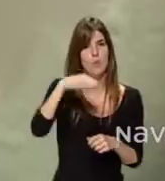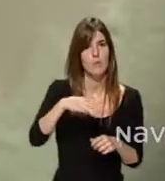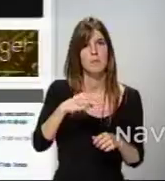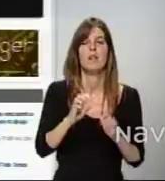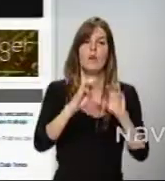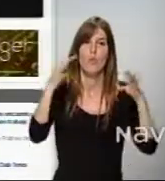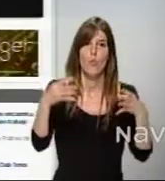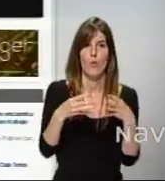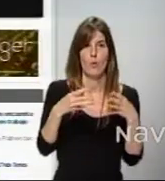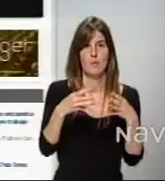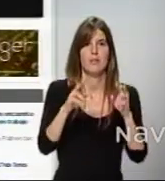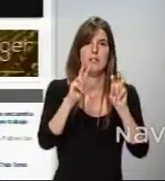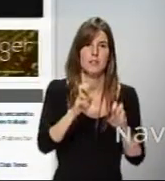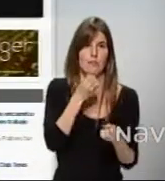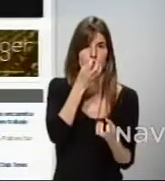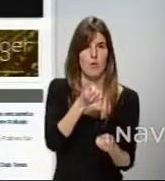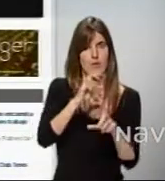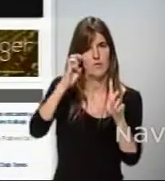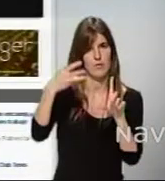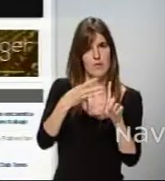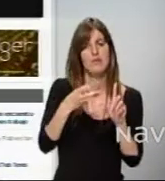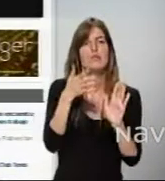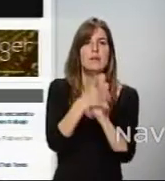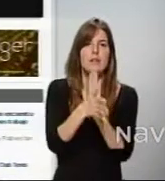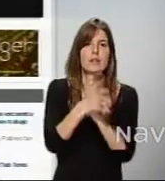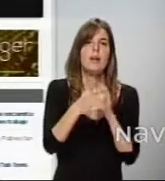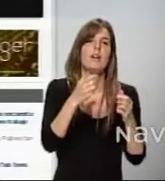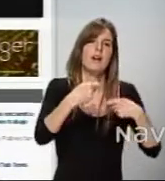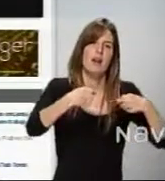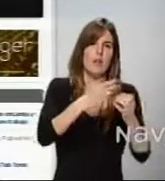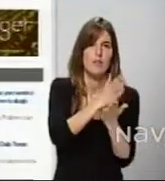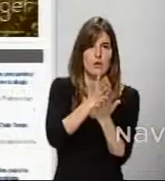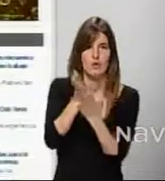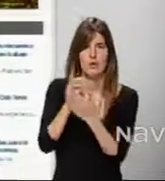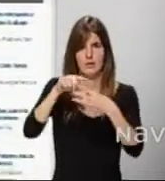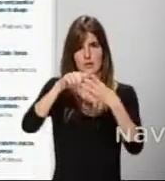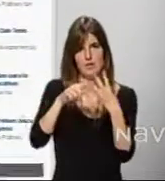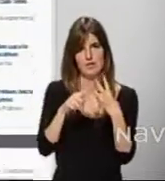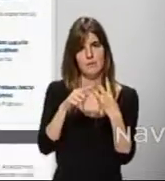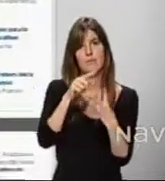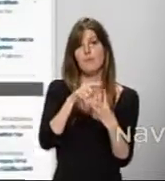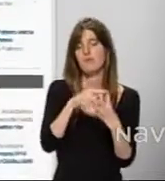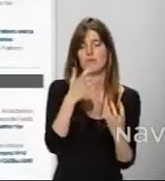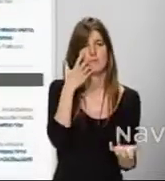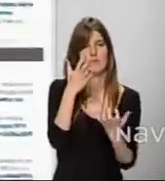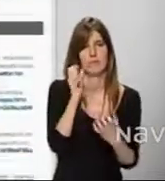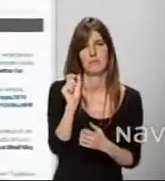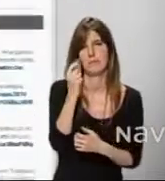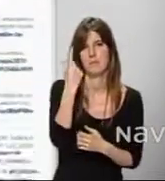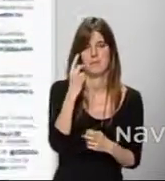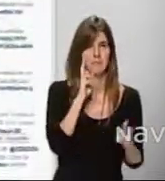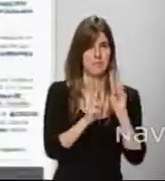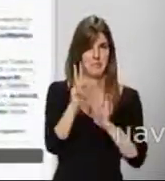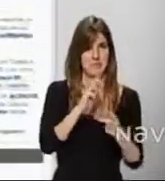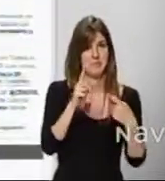.0 que tiene principalmente tres vías de negocio. La primera, que es la vía más visible, lo que diríamos la punta